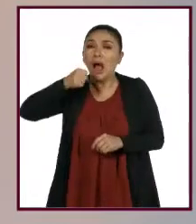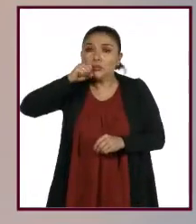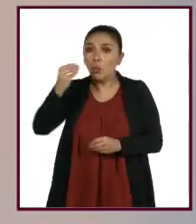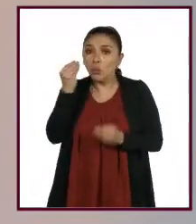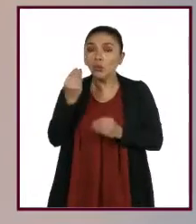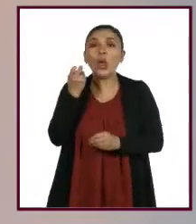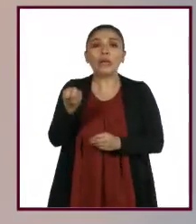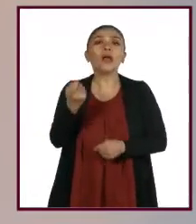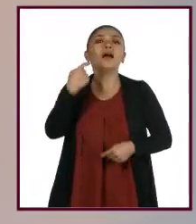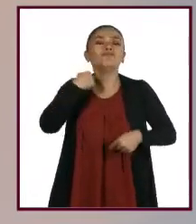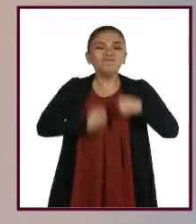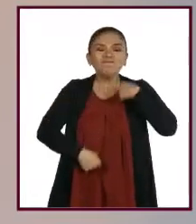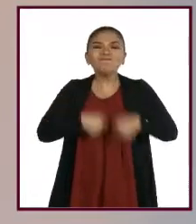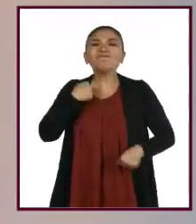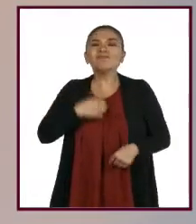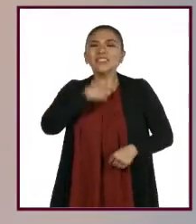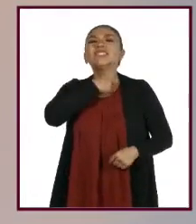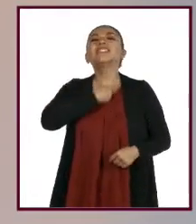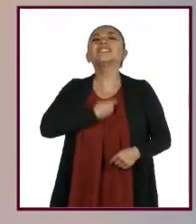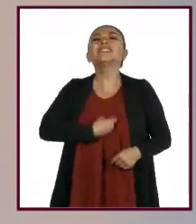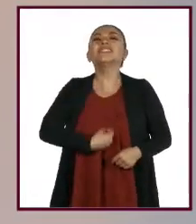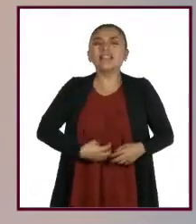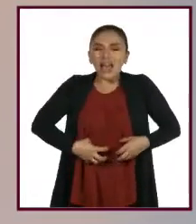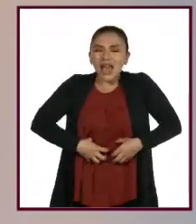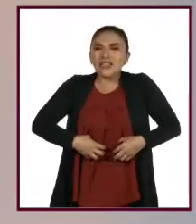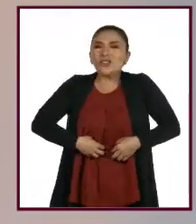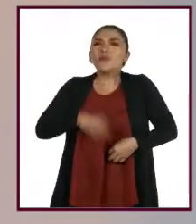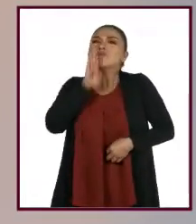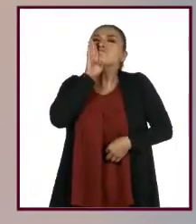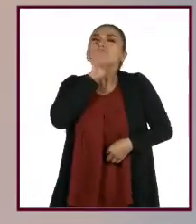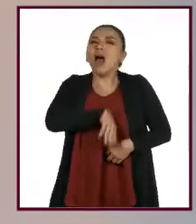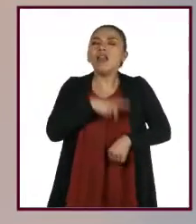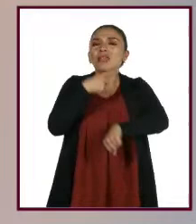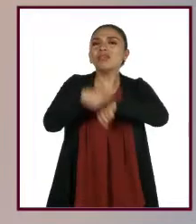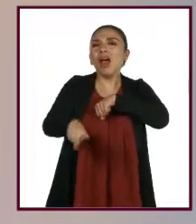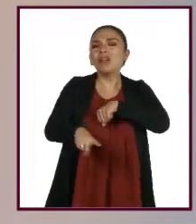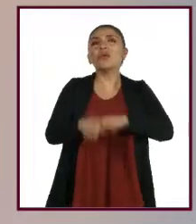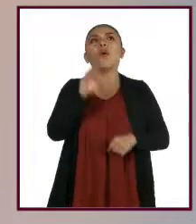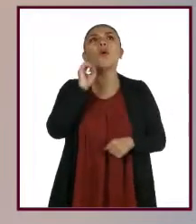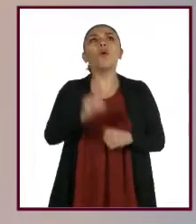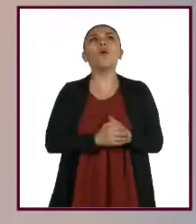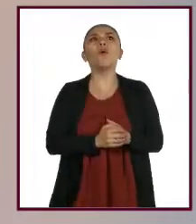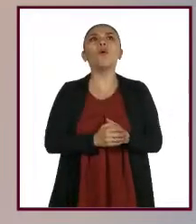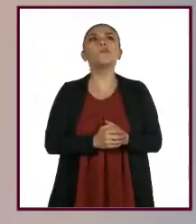digeridos por el tracto gastrointestinal, en estómago o en